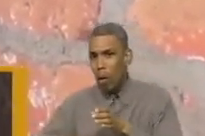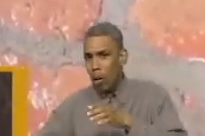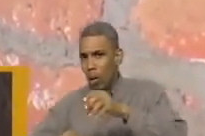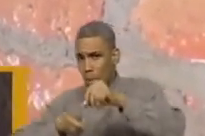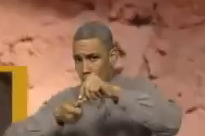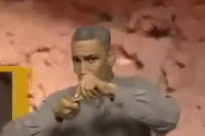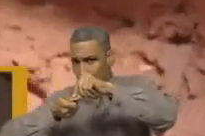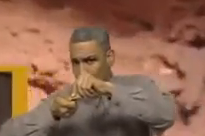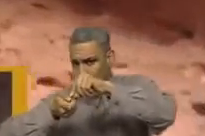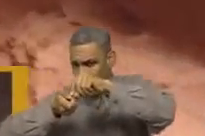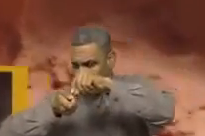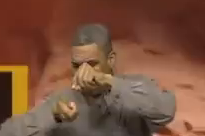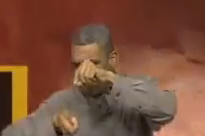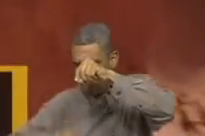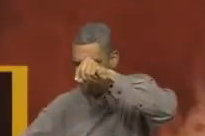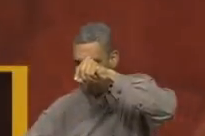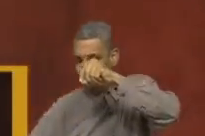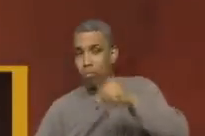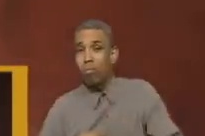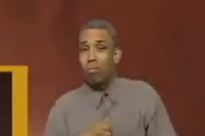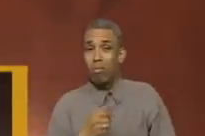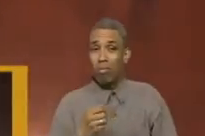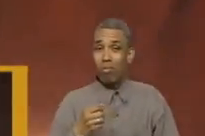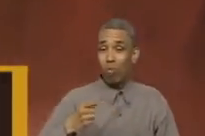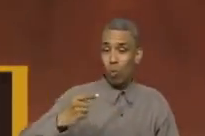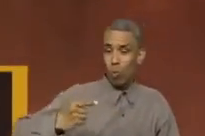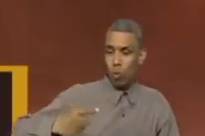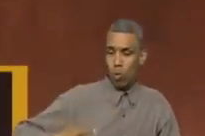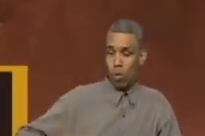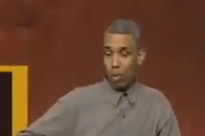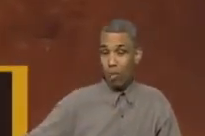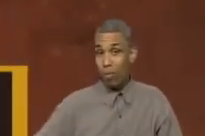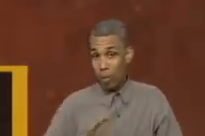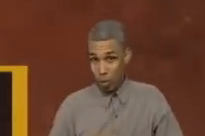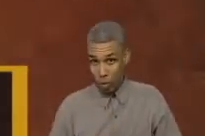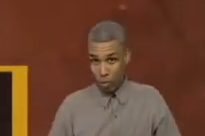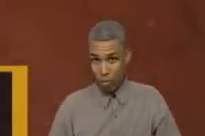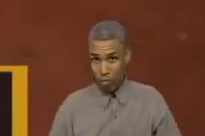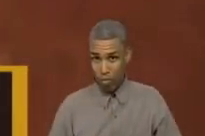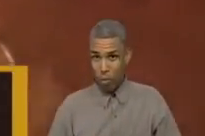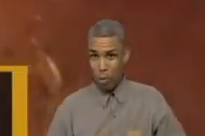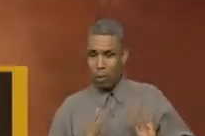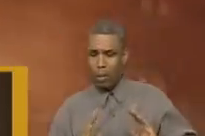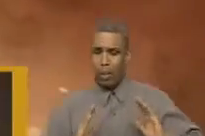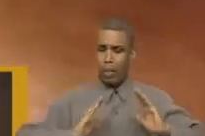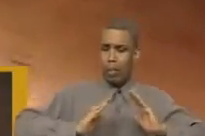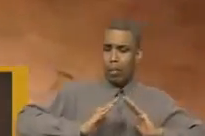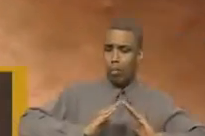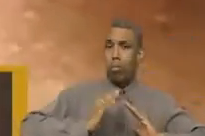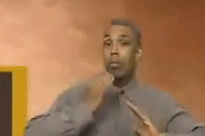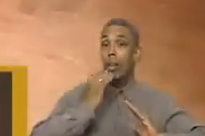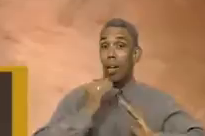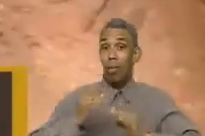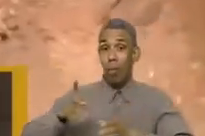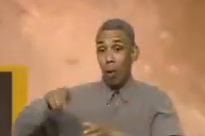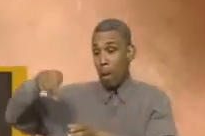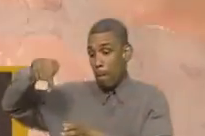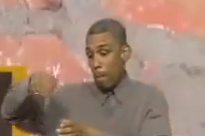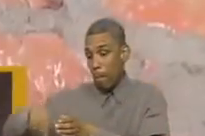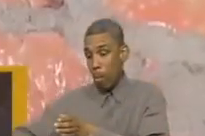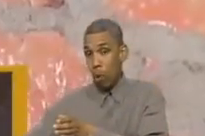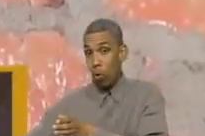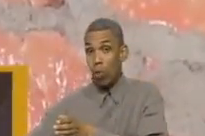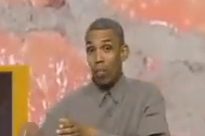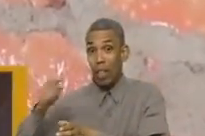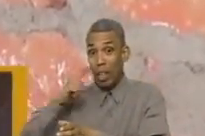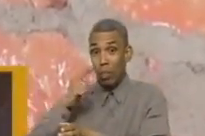prácticamente yo cuando paso, yo estoy parada prácticamente en la placa, yo no estoy, sí, entonces el miedo que yo tengo es que de pronto de